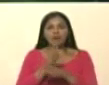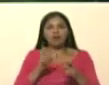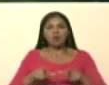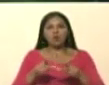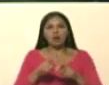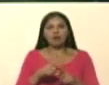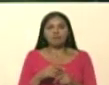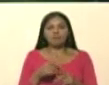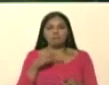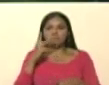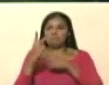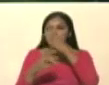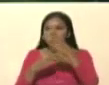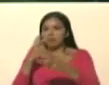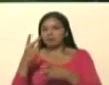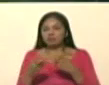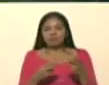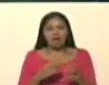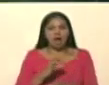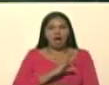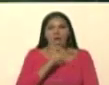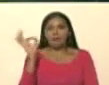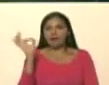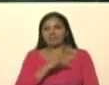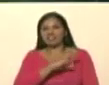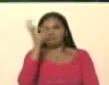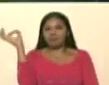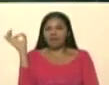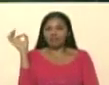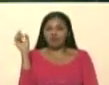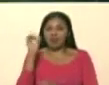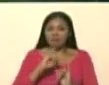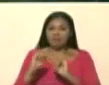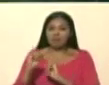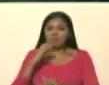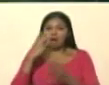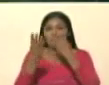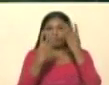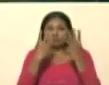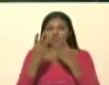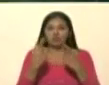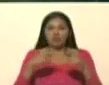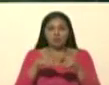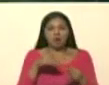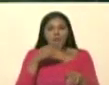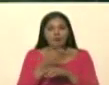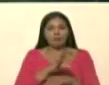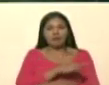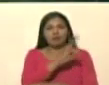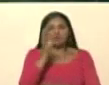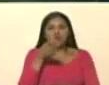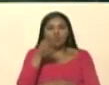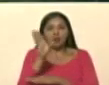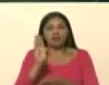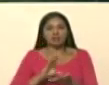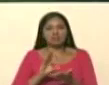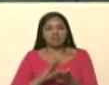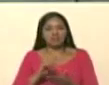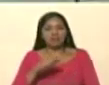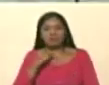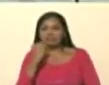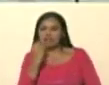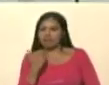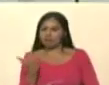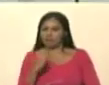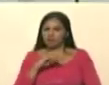sabroso y grabar qui si meto participar de esta exposición i de barquisimeto nos vamos al centro del país por aquí mismo